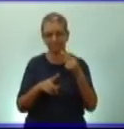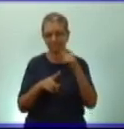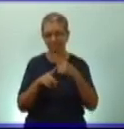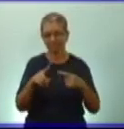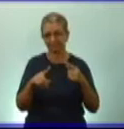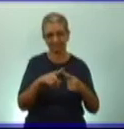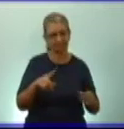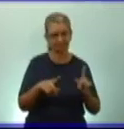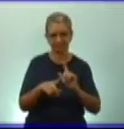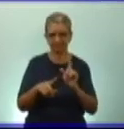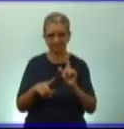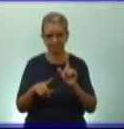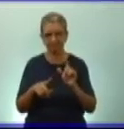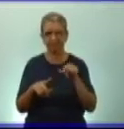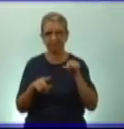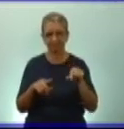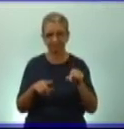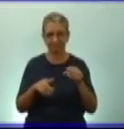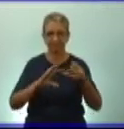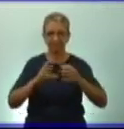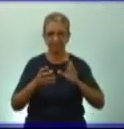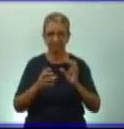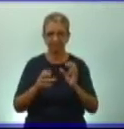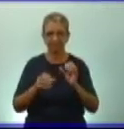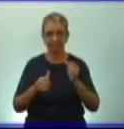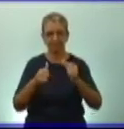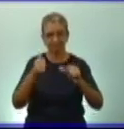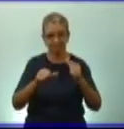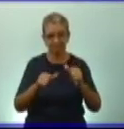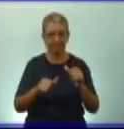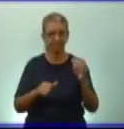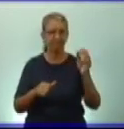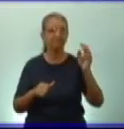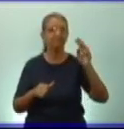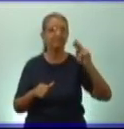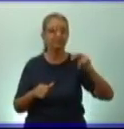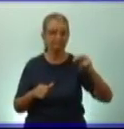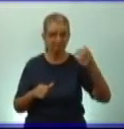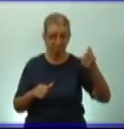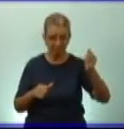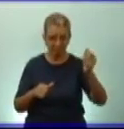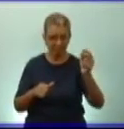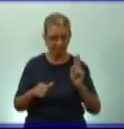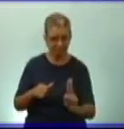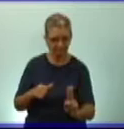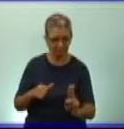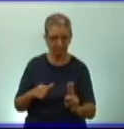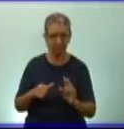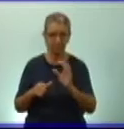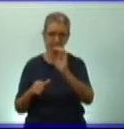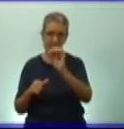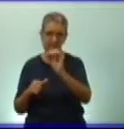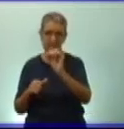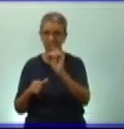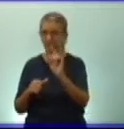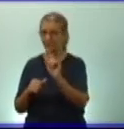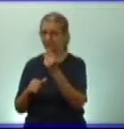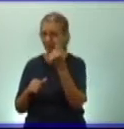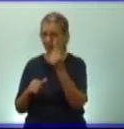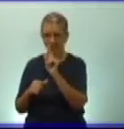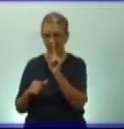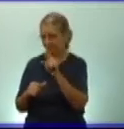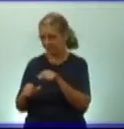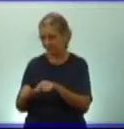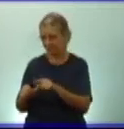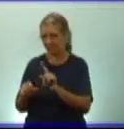la fórmula química del óxido de sodio nos queda Na2O. Y fíjense que el 1 no lo he